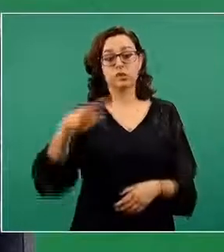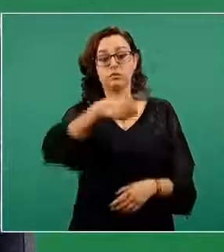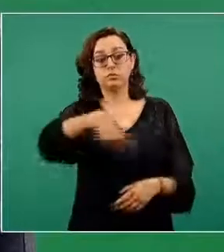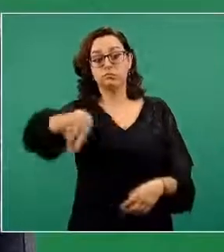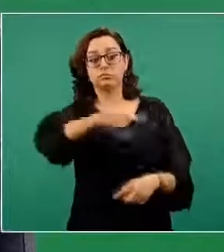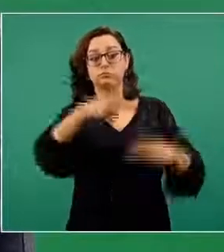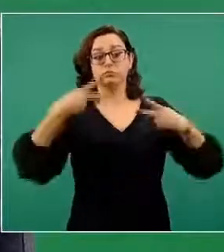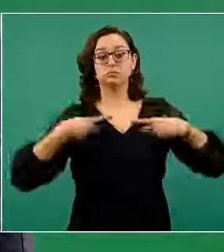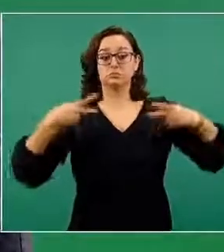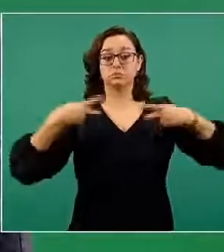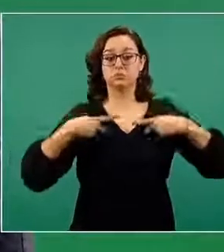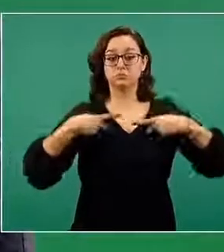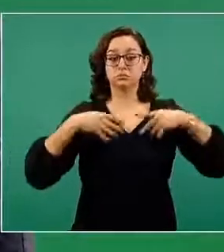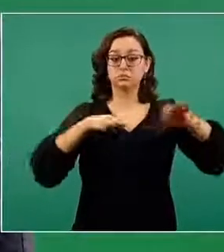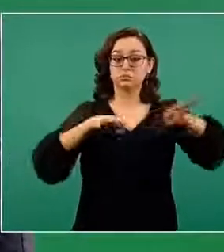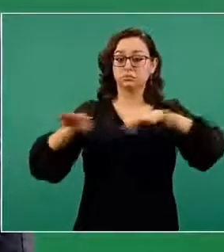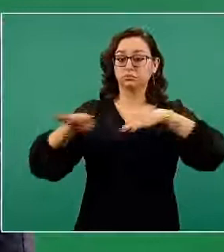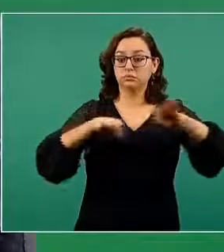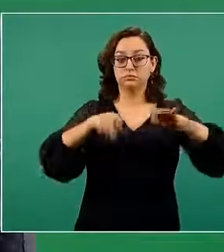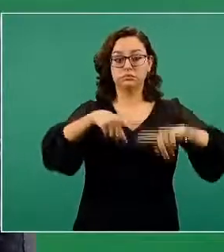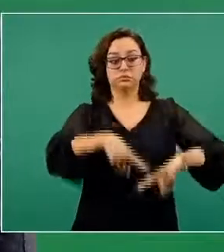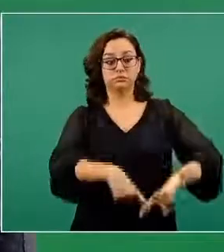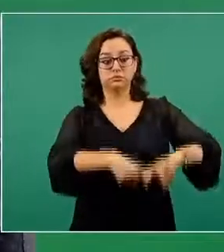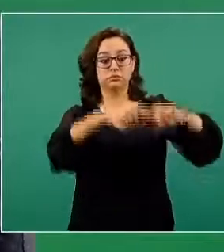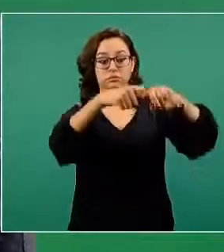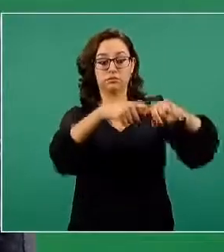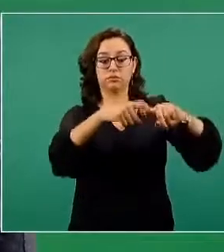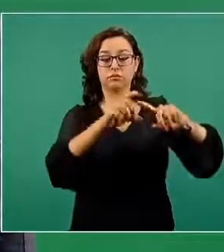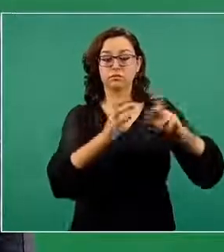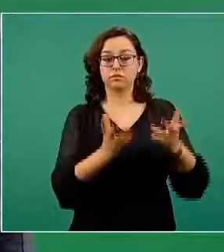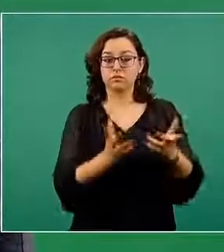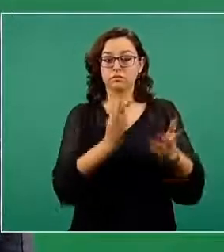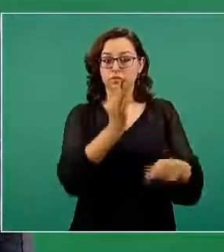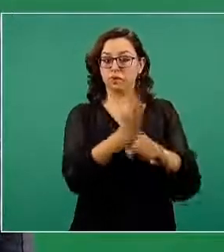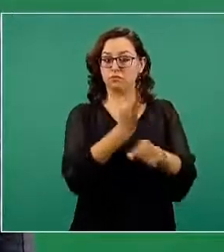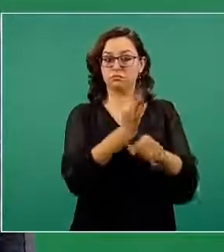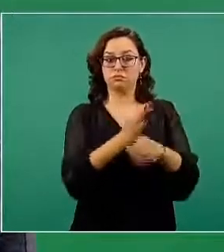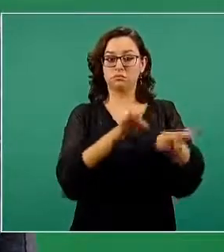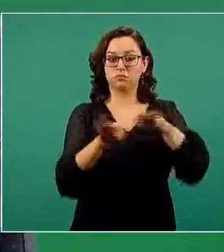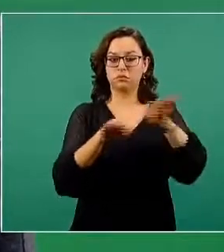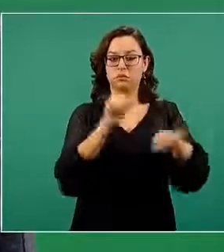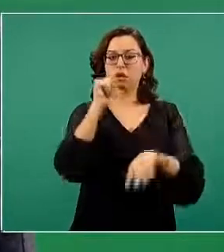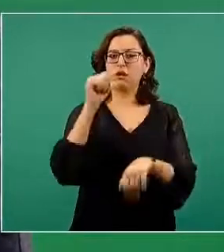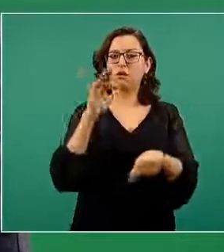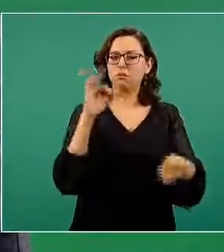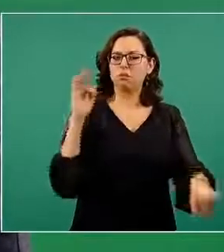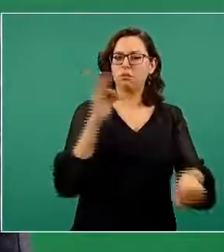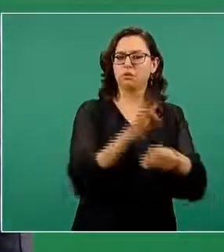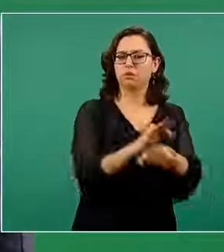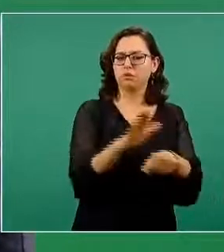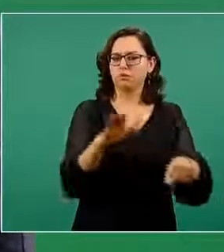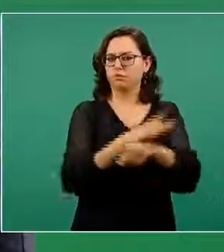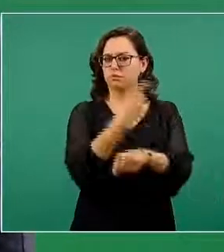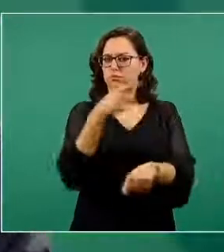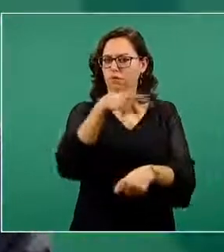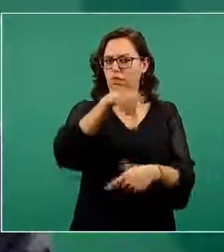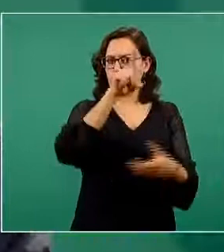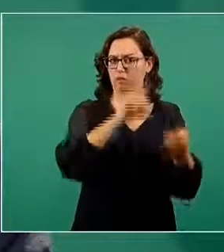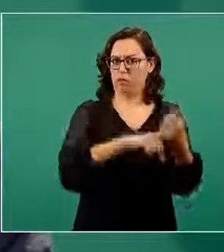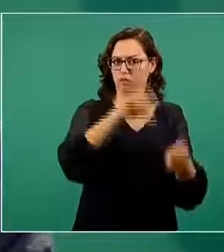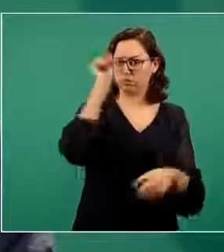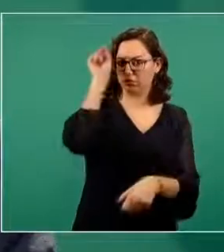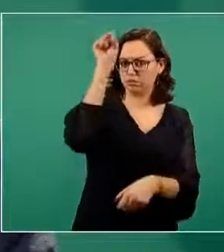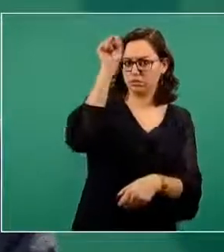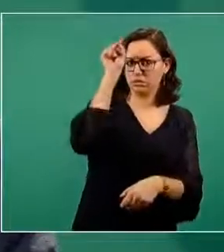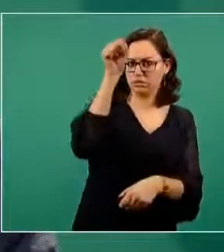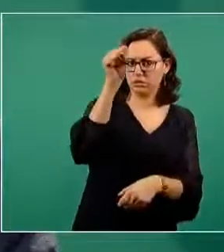personas, no es porque estén afiliadas a un sindicato en particular y a través de sus afiliaciones sindicales a